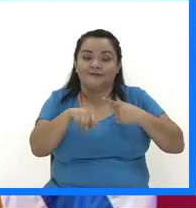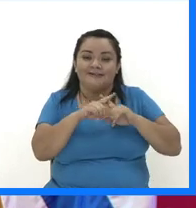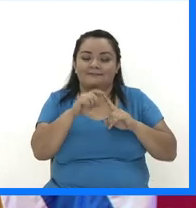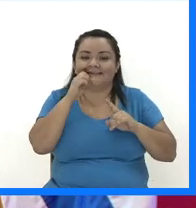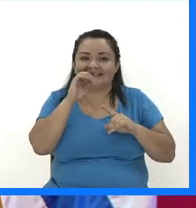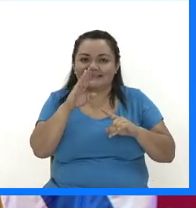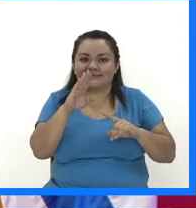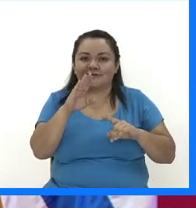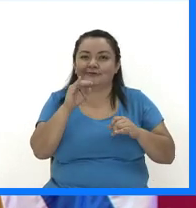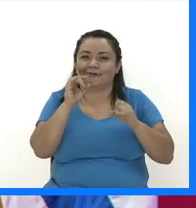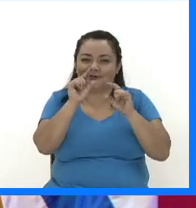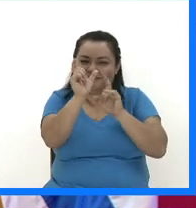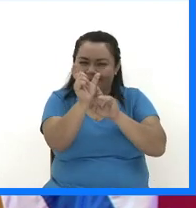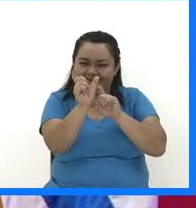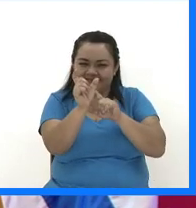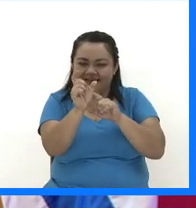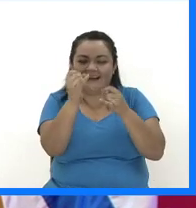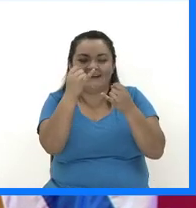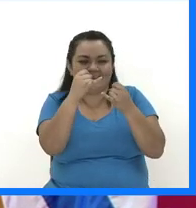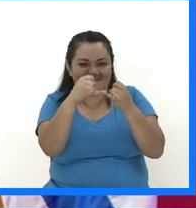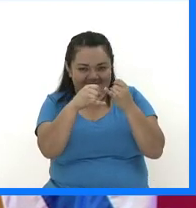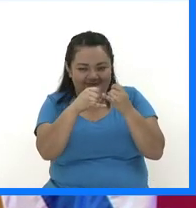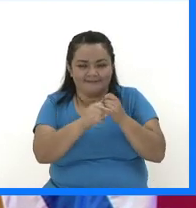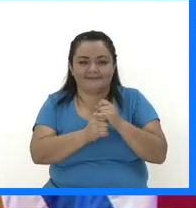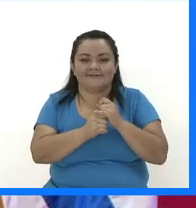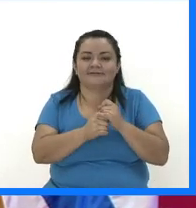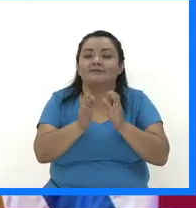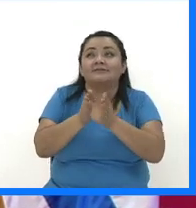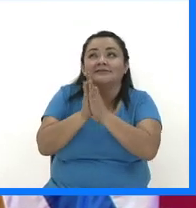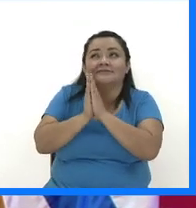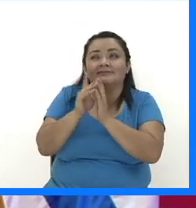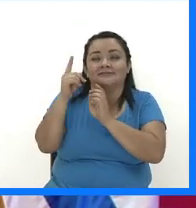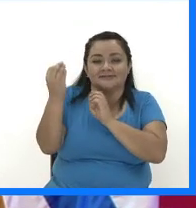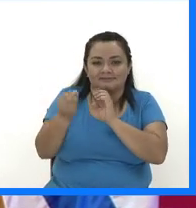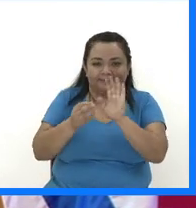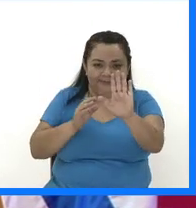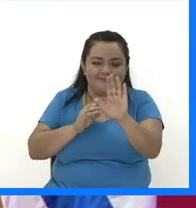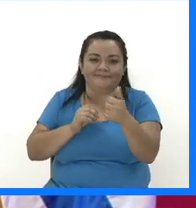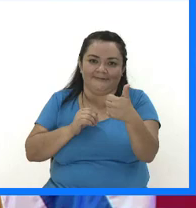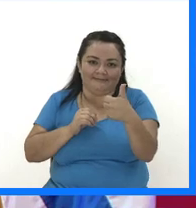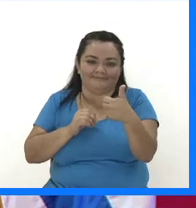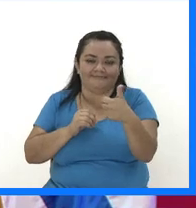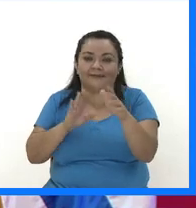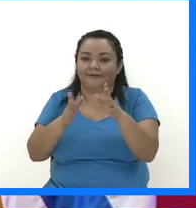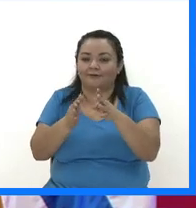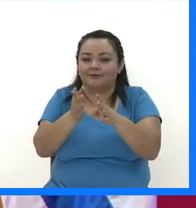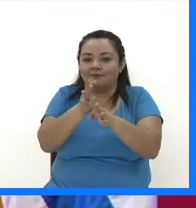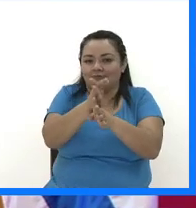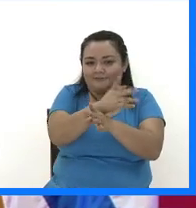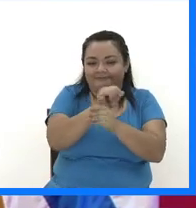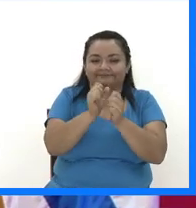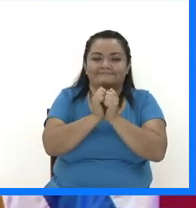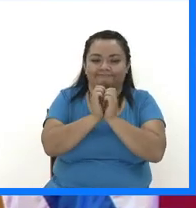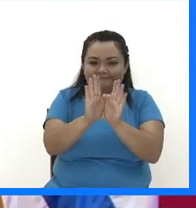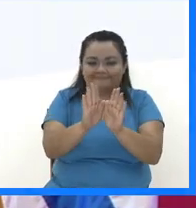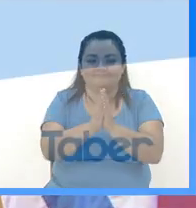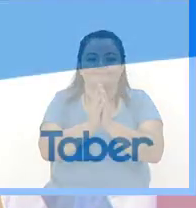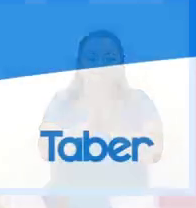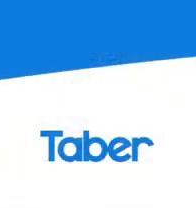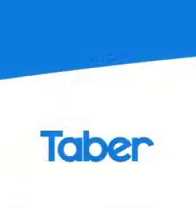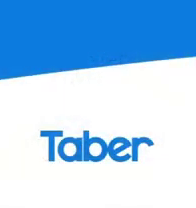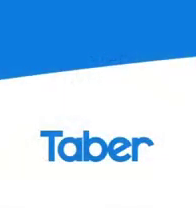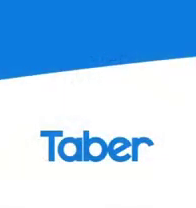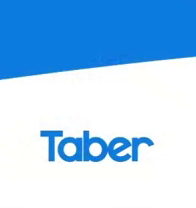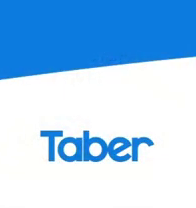repetimos la última parte para que pidiera es al nombre de mi padre luego de eso nos gusta no lea el versículo entero que dice la